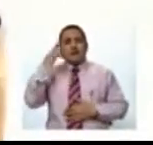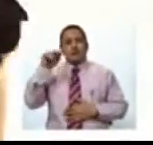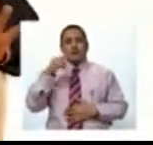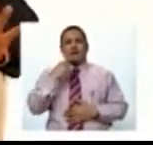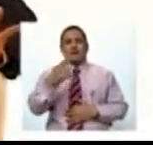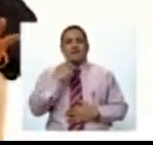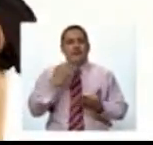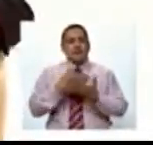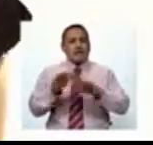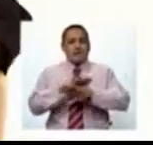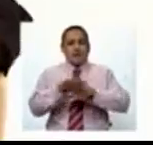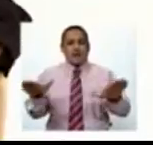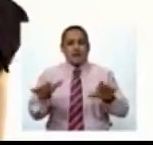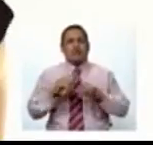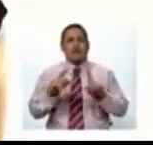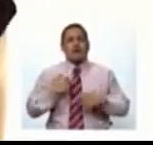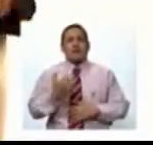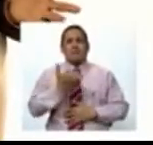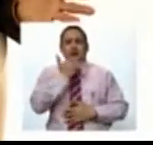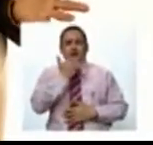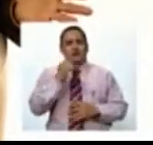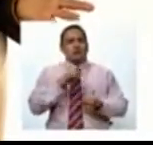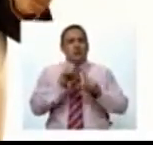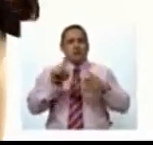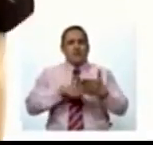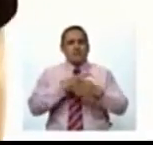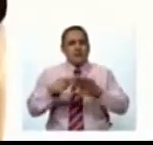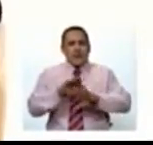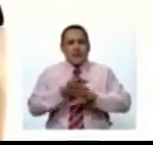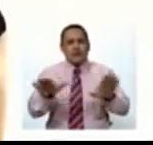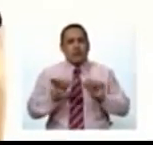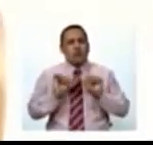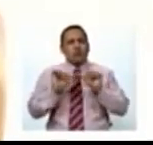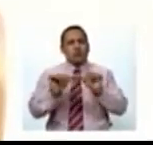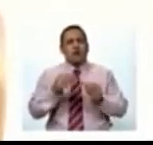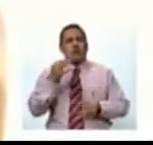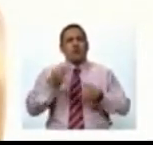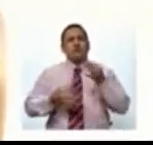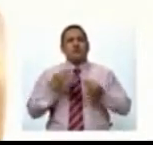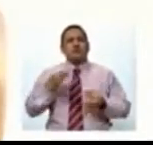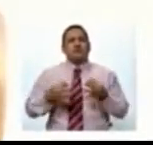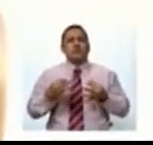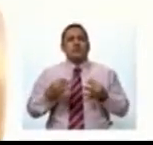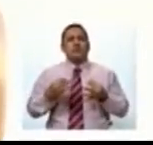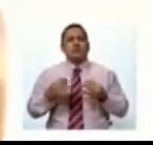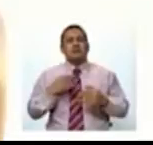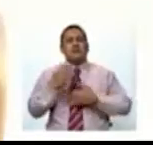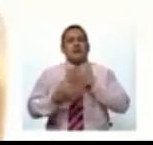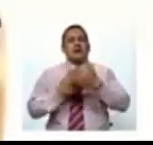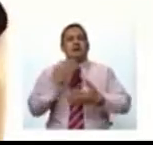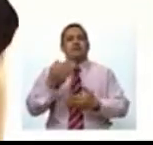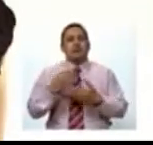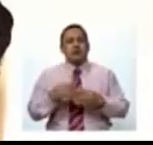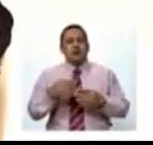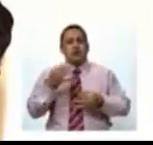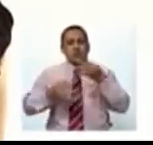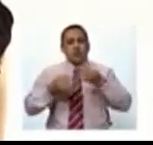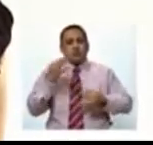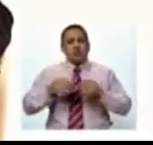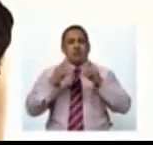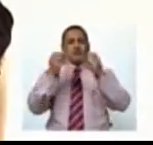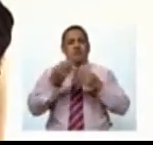que terminara ahí. Pero ¿qué es lo que ha pasado? No ha terminado allí. Continuó el proceso, se amplió la instrucción por delito